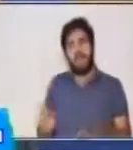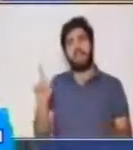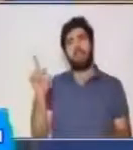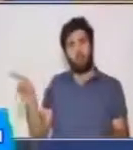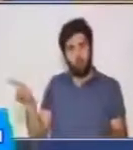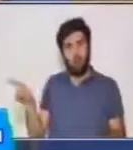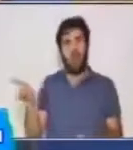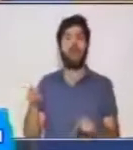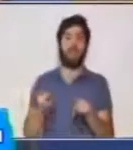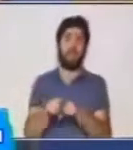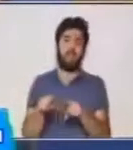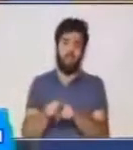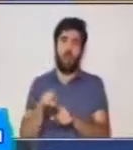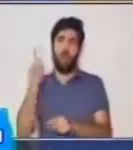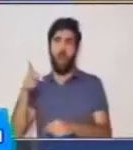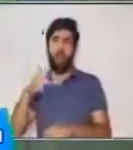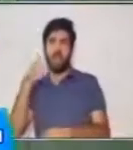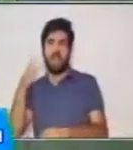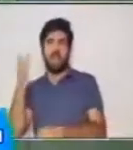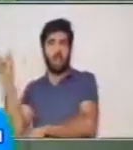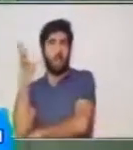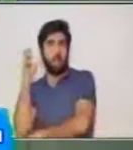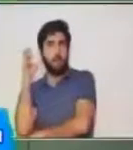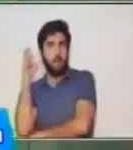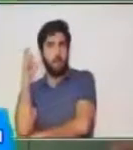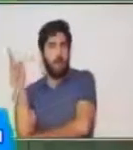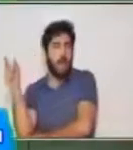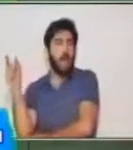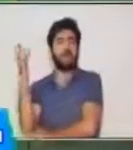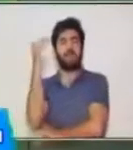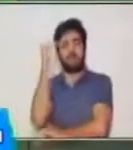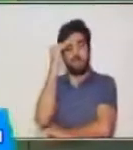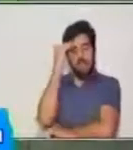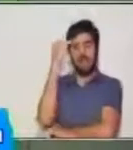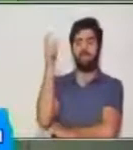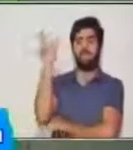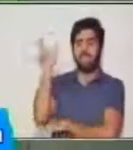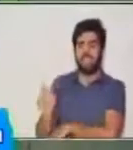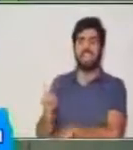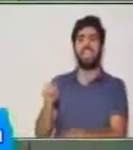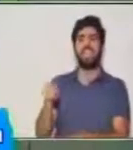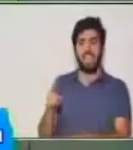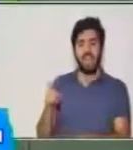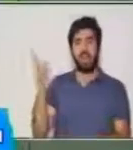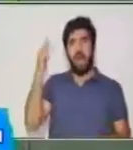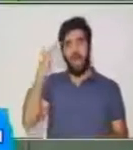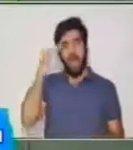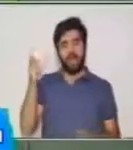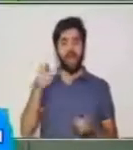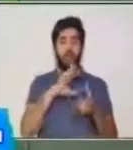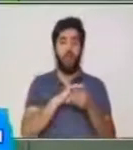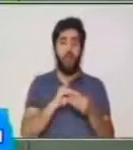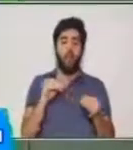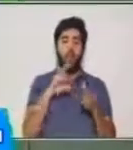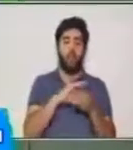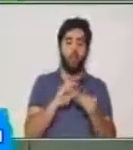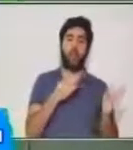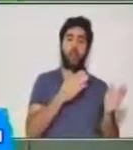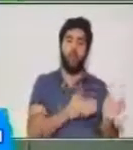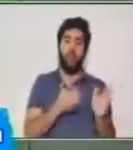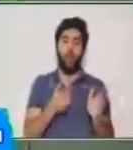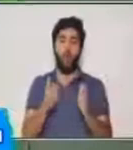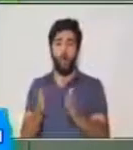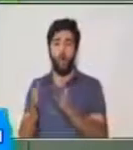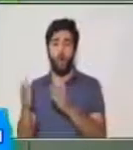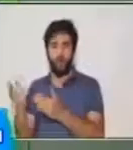o que envió el audio te dice de quién están hablando. O simplemente se sabe por el orden en el que hablan. Cuando es una narración